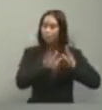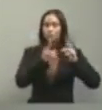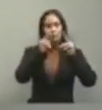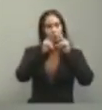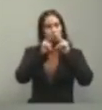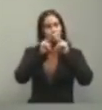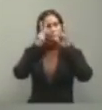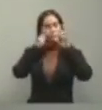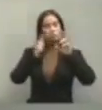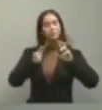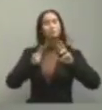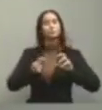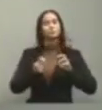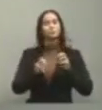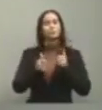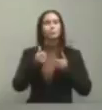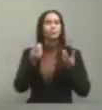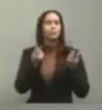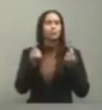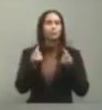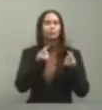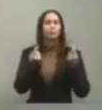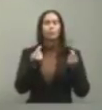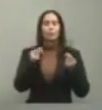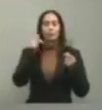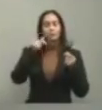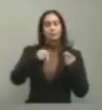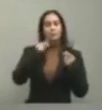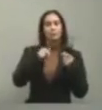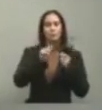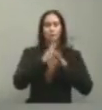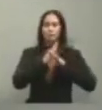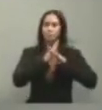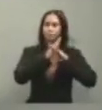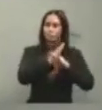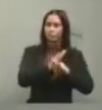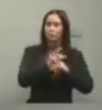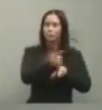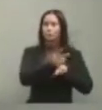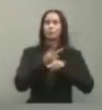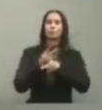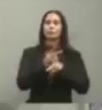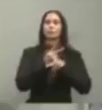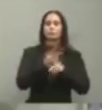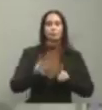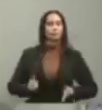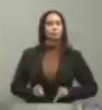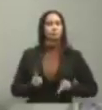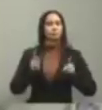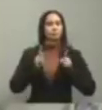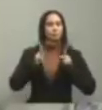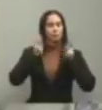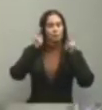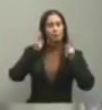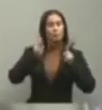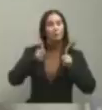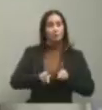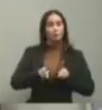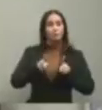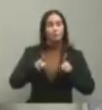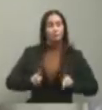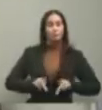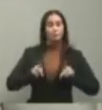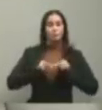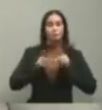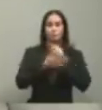cuáles son los protocolos que debería seguir la república dominicana para proteger vidas y salud de los dominicanos y